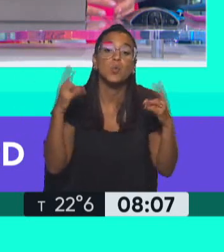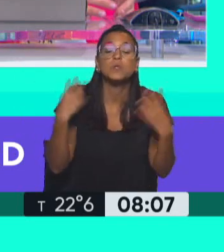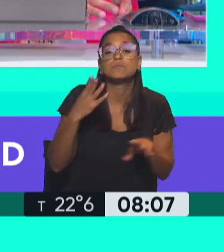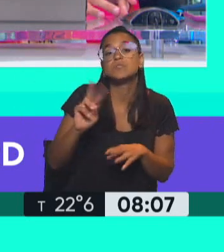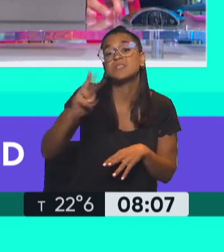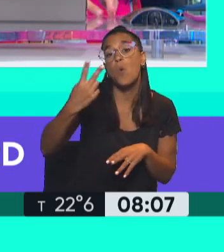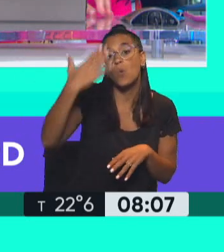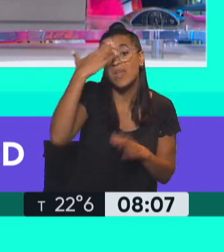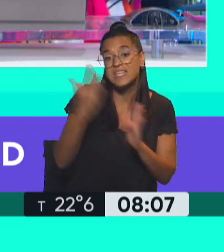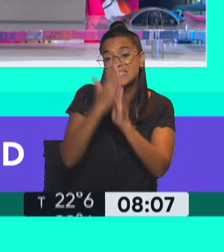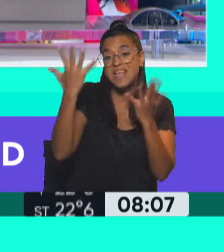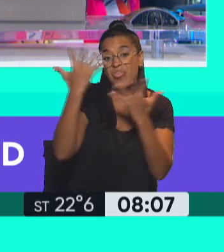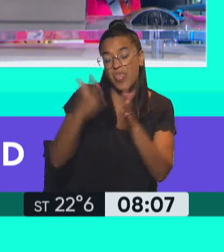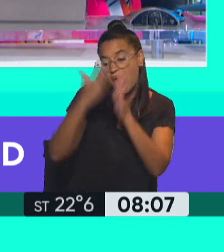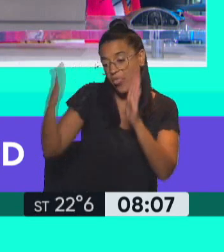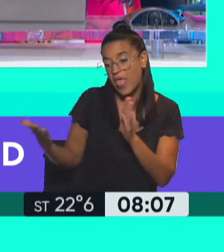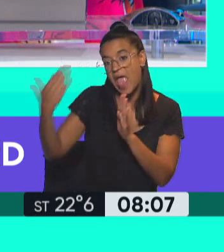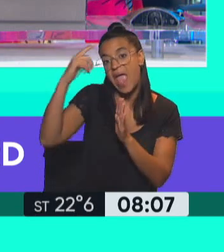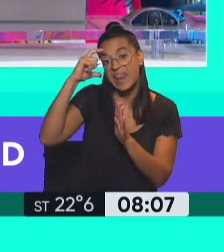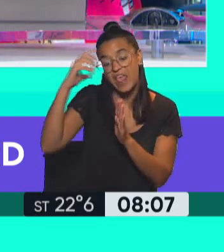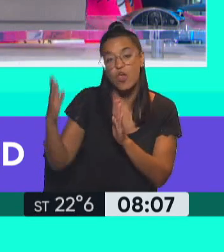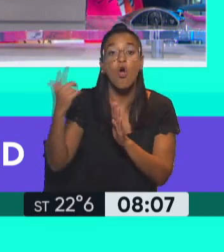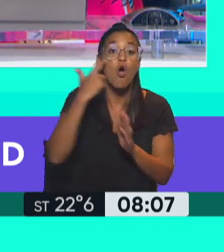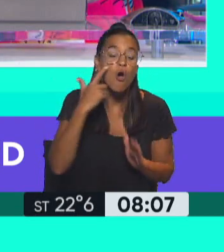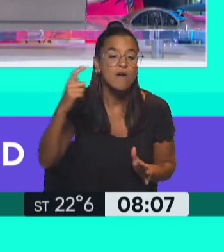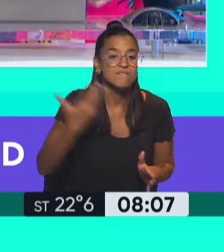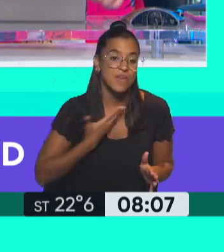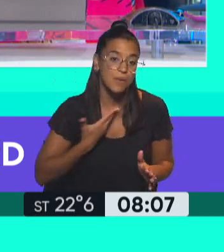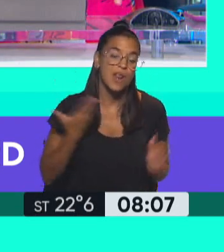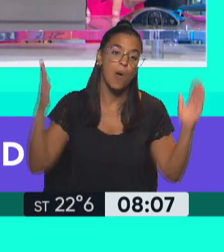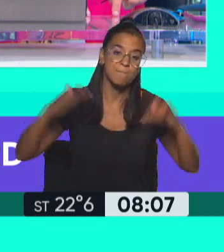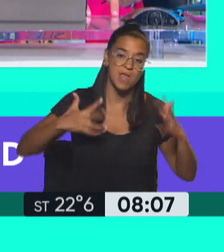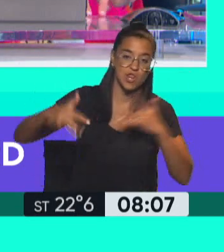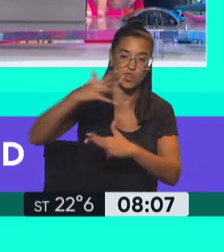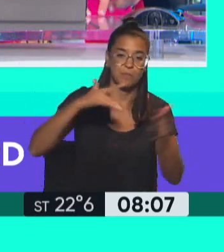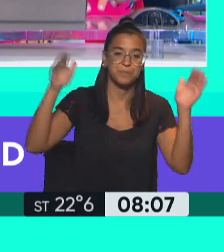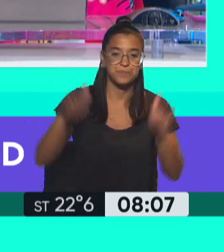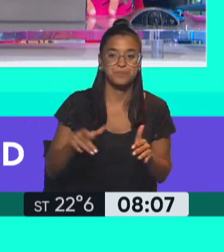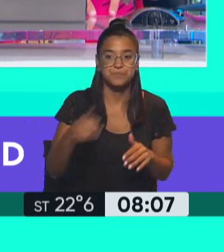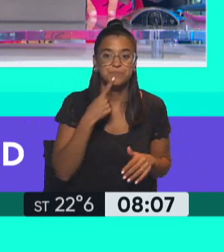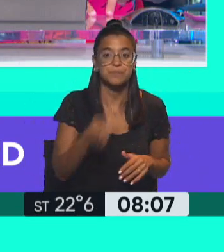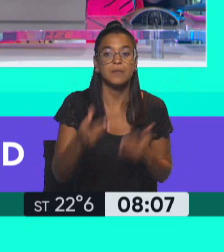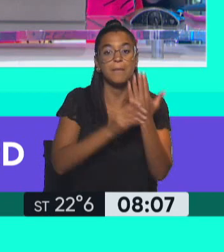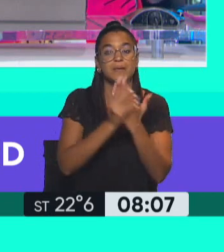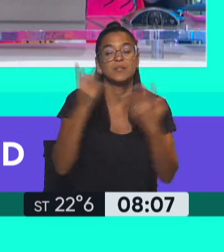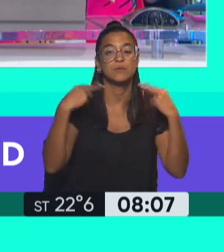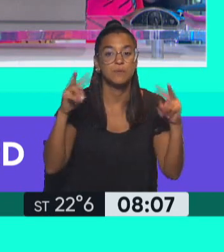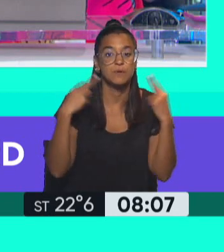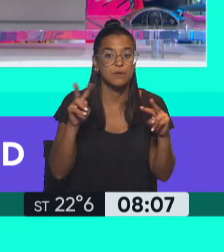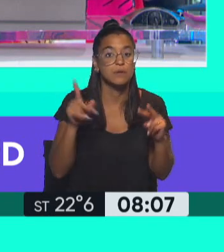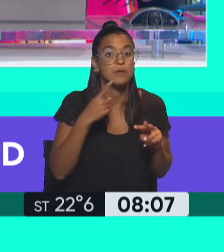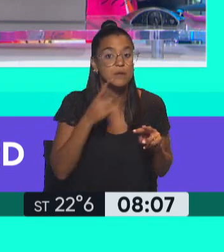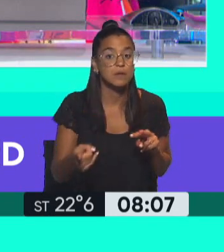segunda quincena de enero pero atención febrero que por ahí no hay tanto movimiento registraron en el min en el ministerio turismo más